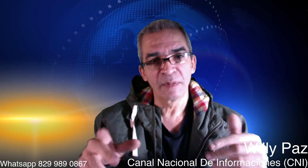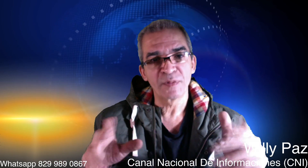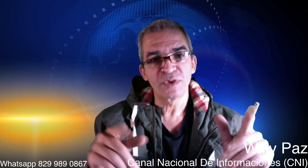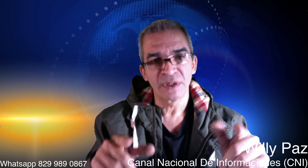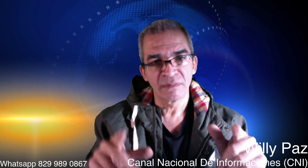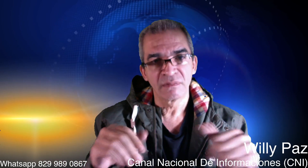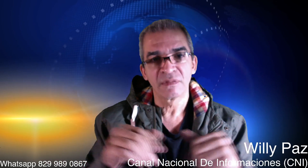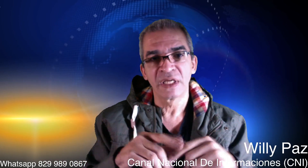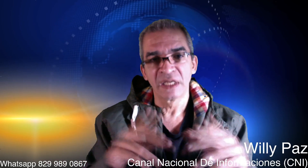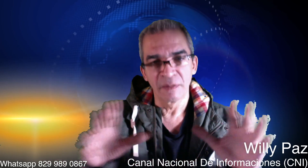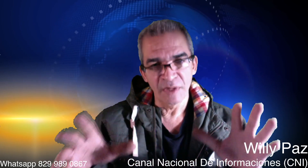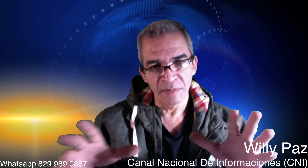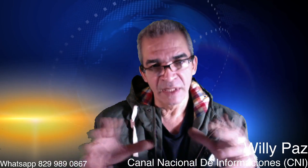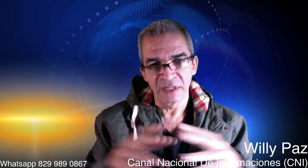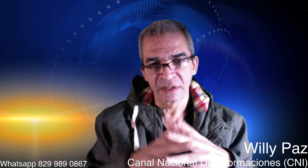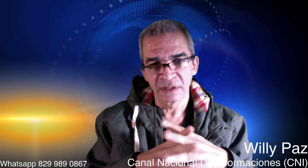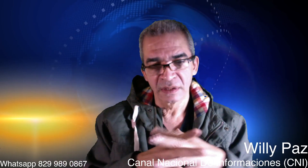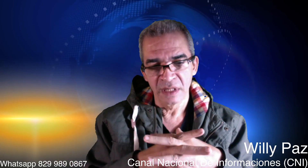tienen